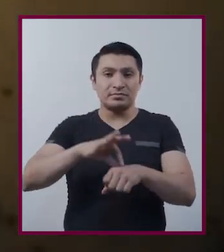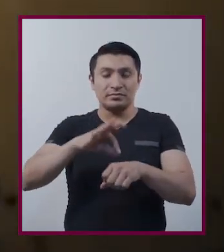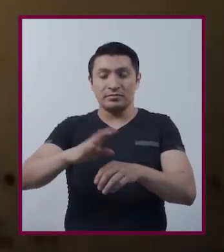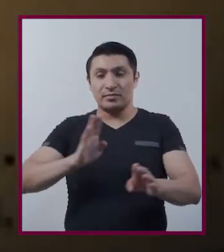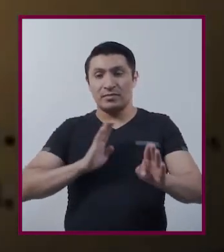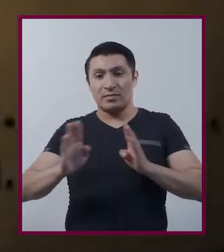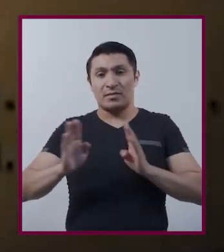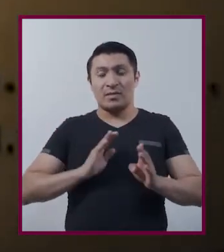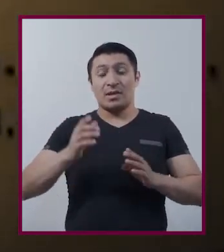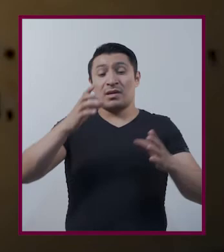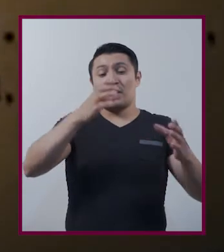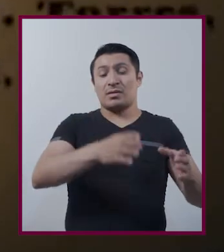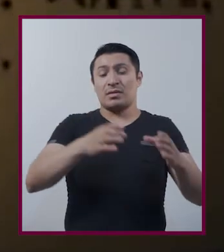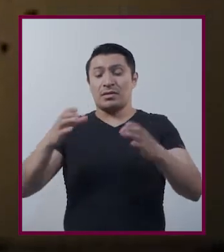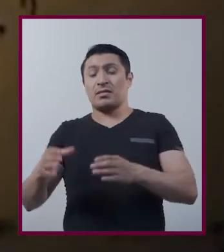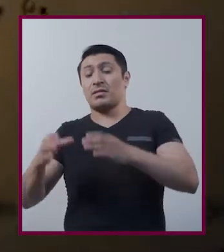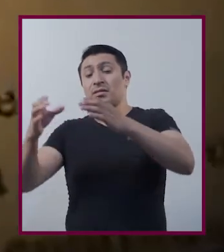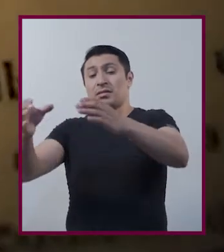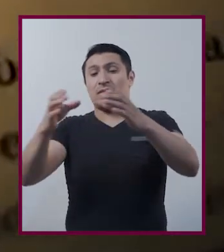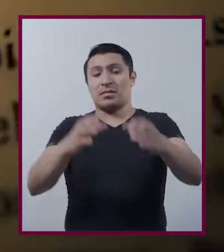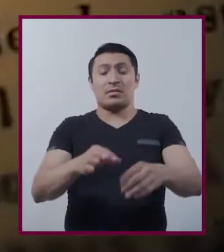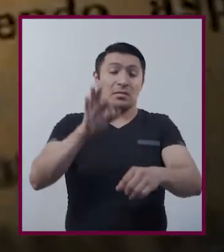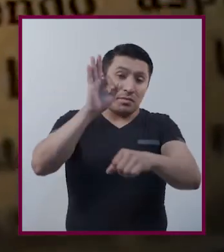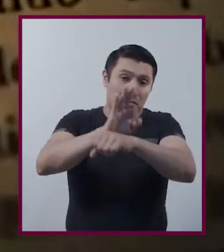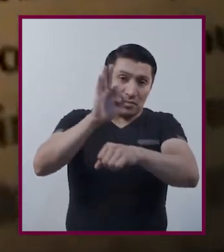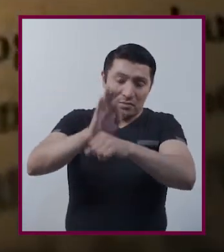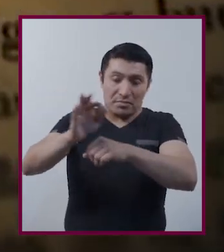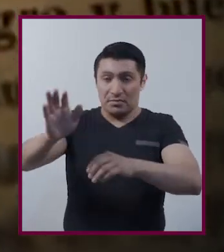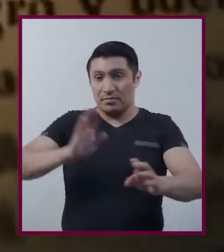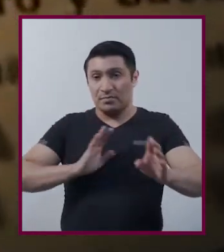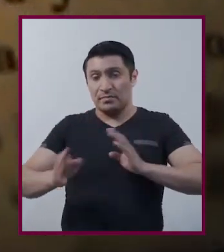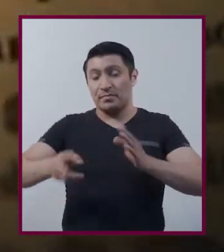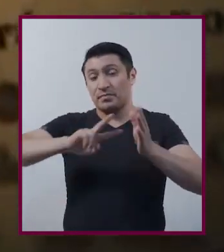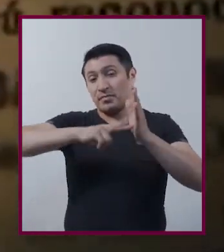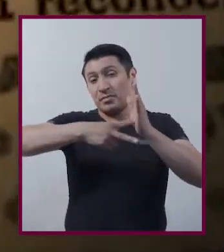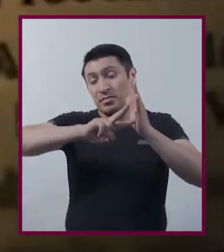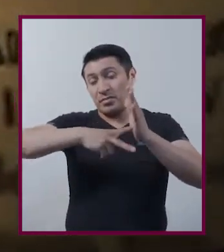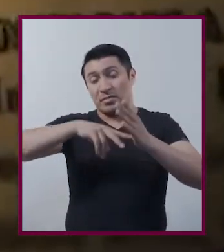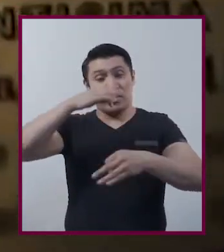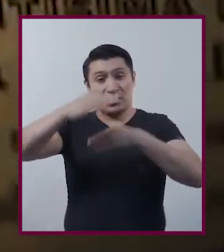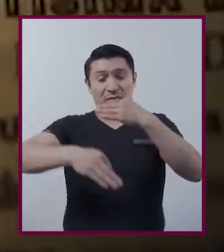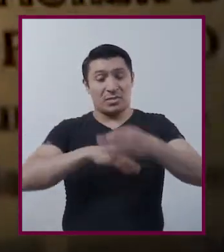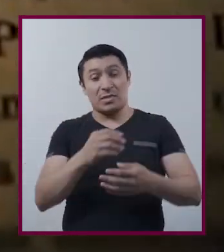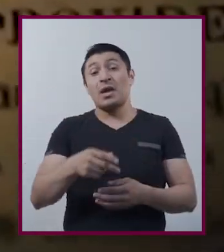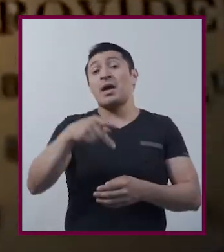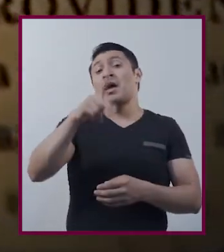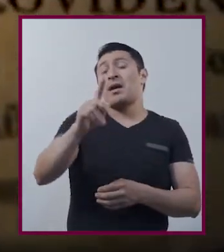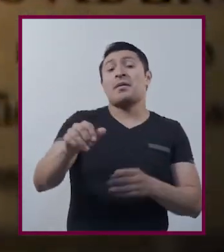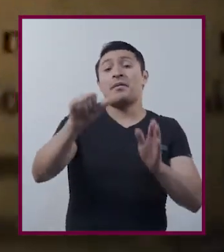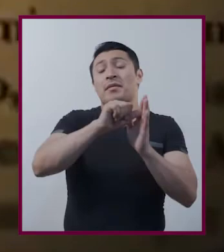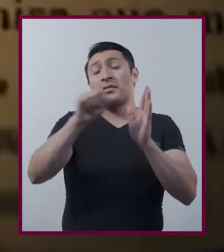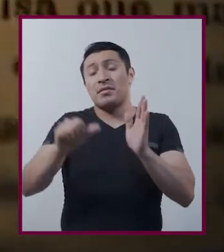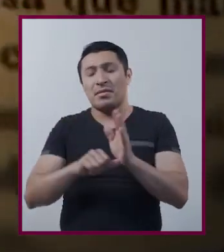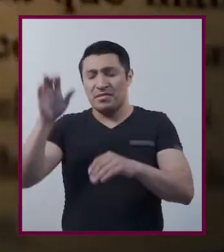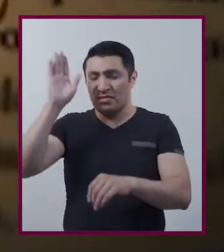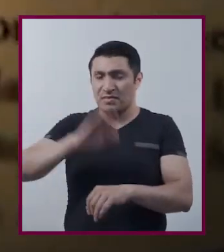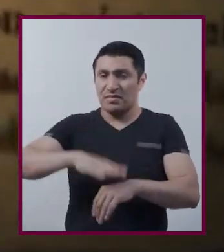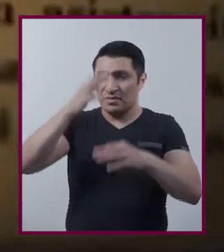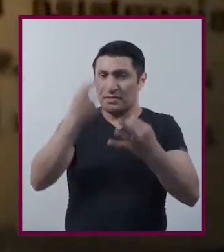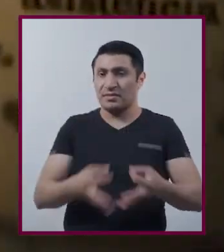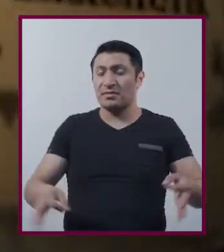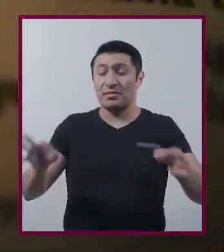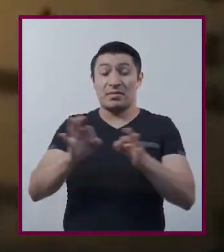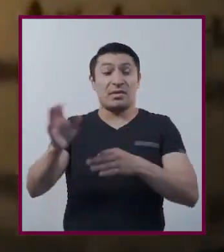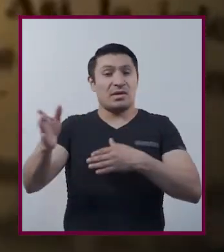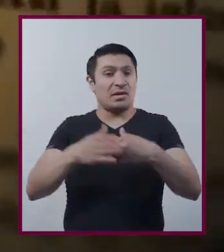médico militar en cada uno de los cuerpos de infantería, artillería, ingenieros y caballería. Pero el artículo